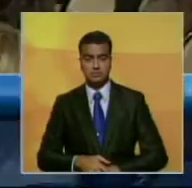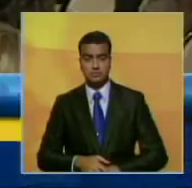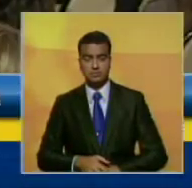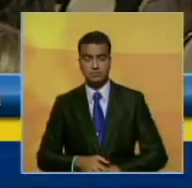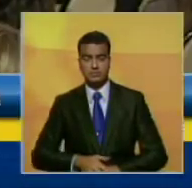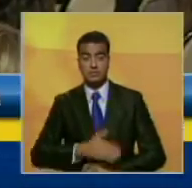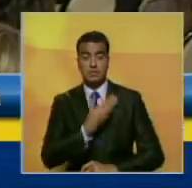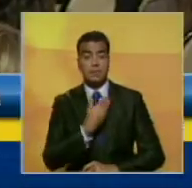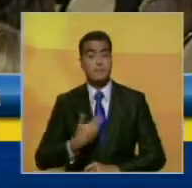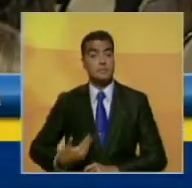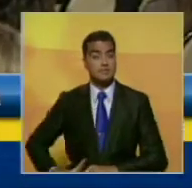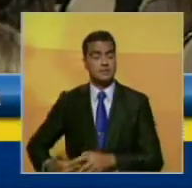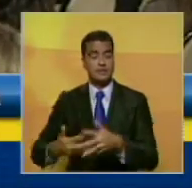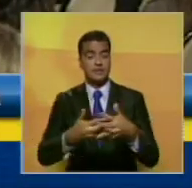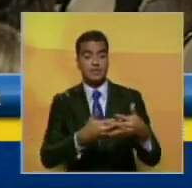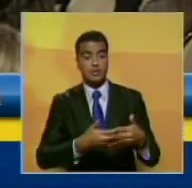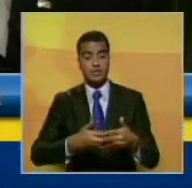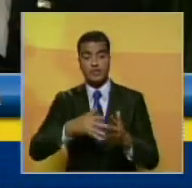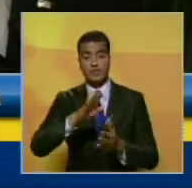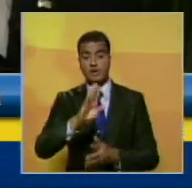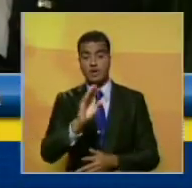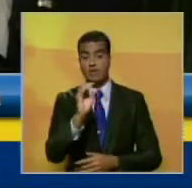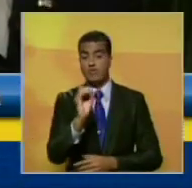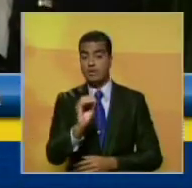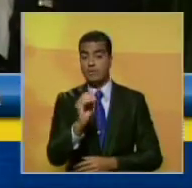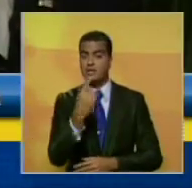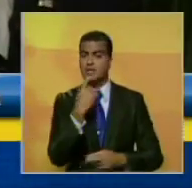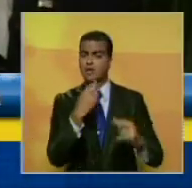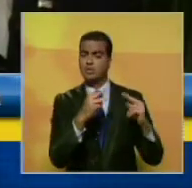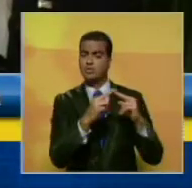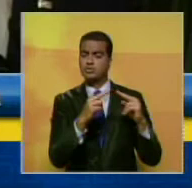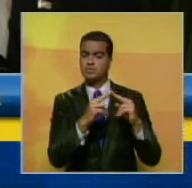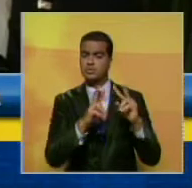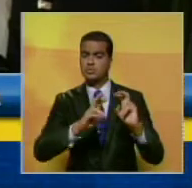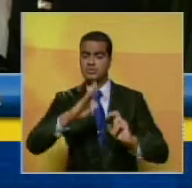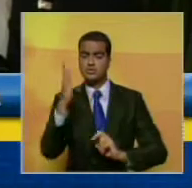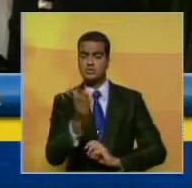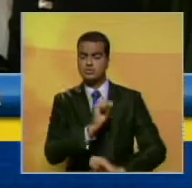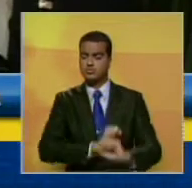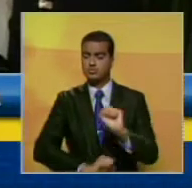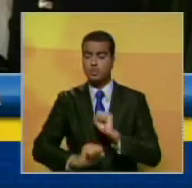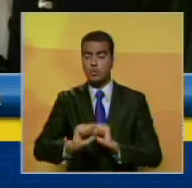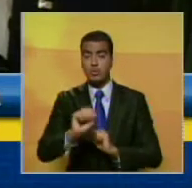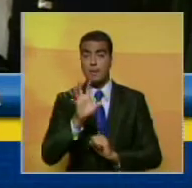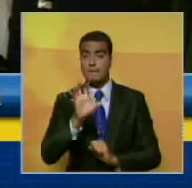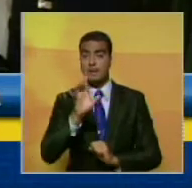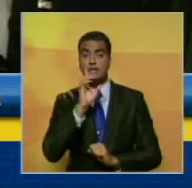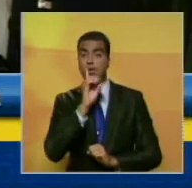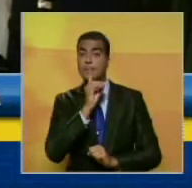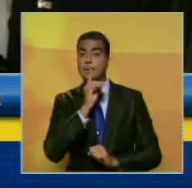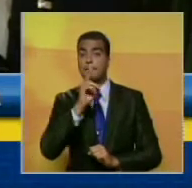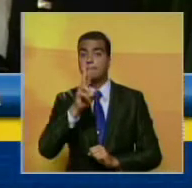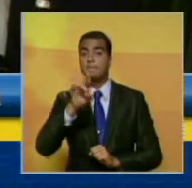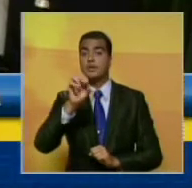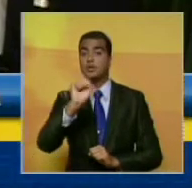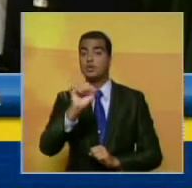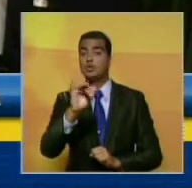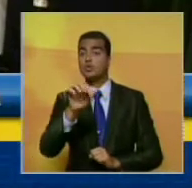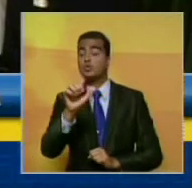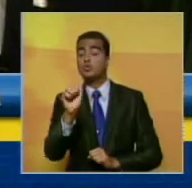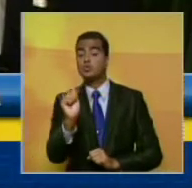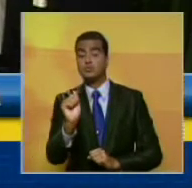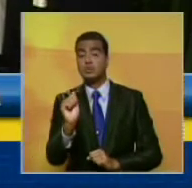El presidente de los Estados Unidos, Barack Obama, dará a conocer nuevas sanciones contra Rusia que afectarán a funcionarios de alto